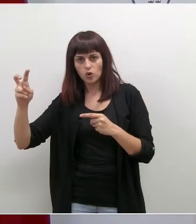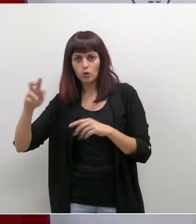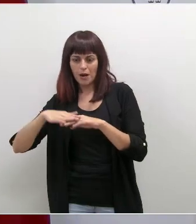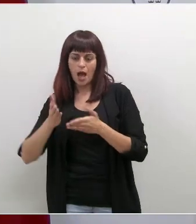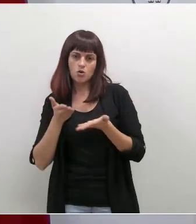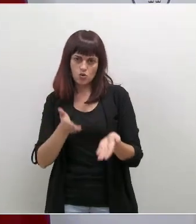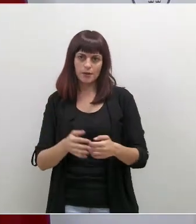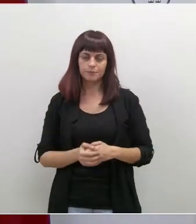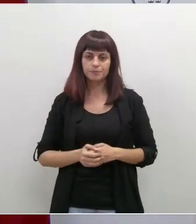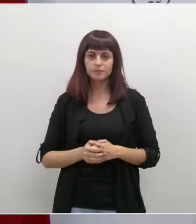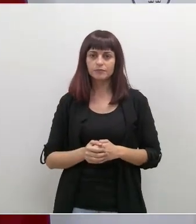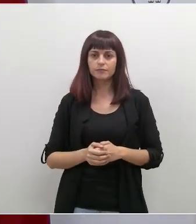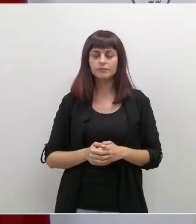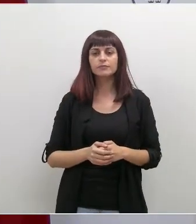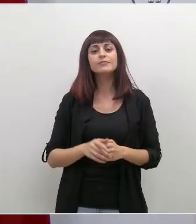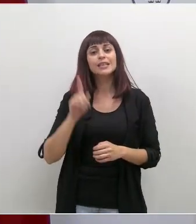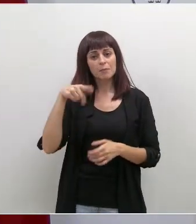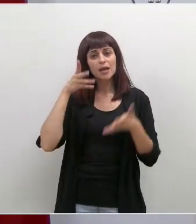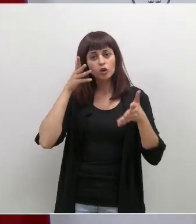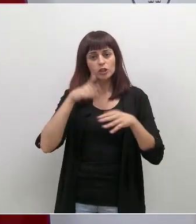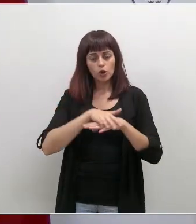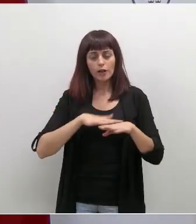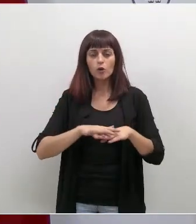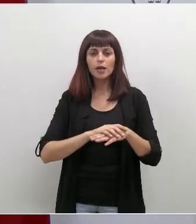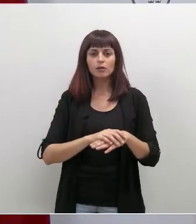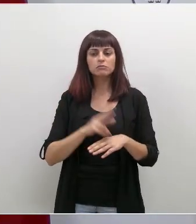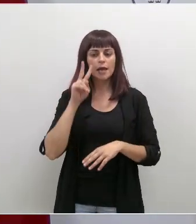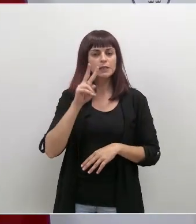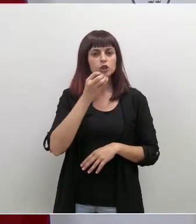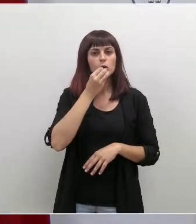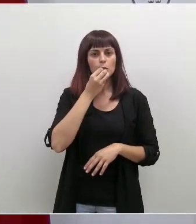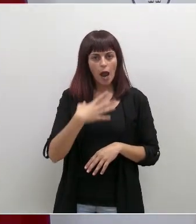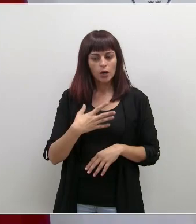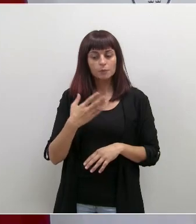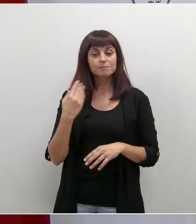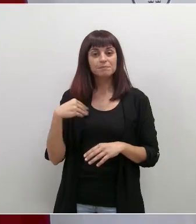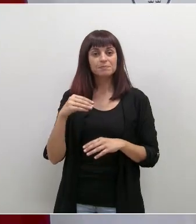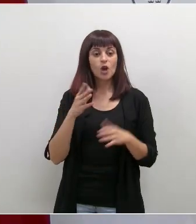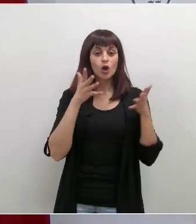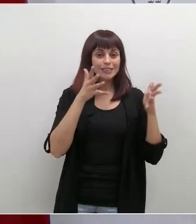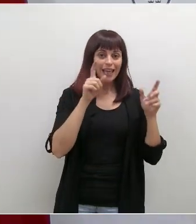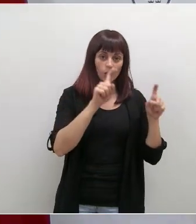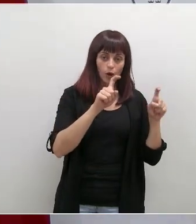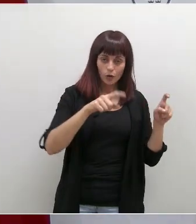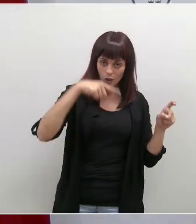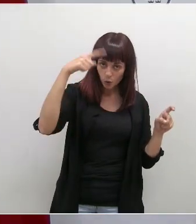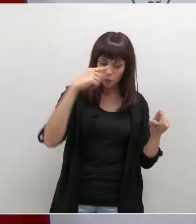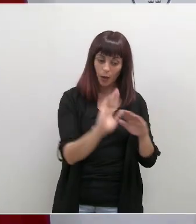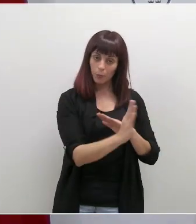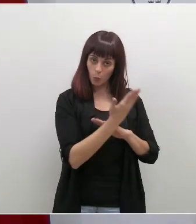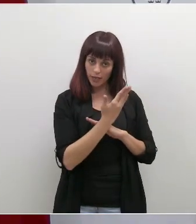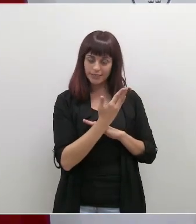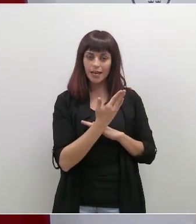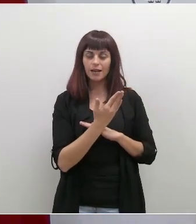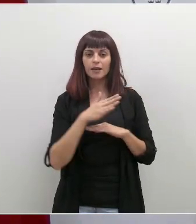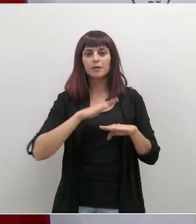parte, en otro orden de cosas, el Consejo de Gobierno ha dado el visto bueno a la propuesta de la Consejería de Educación y Cultura a la